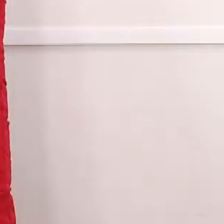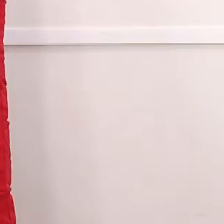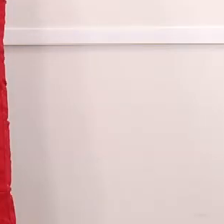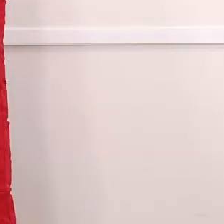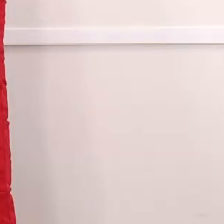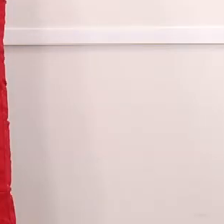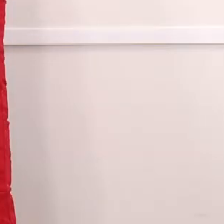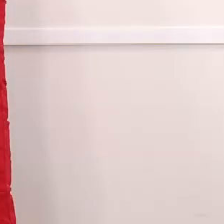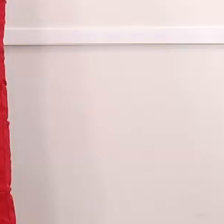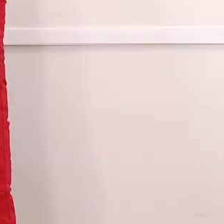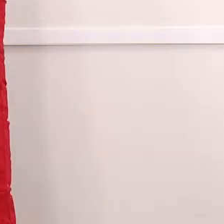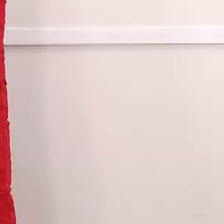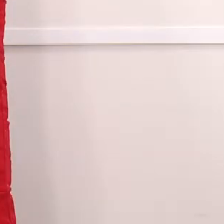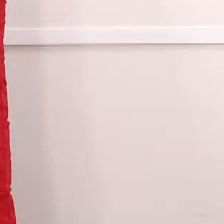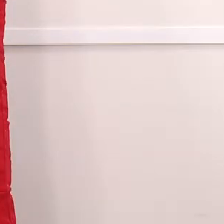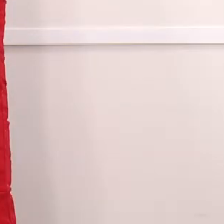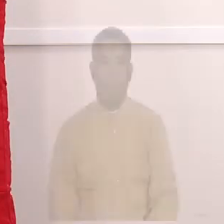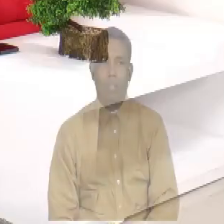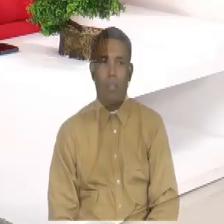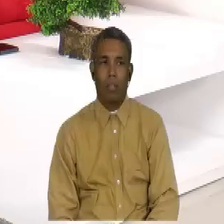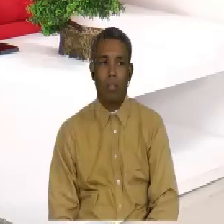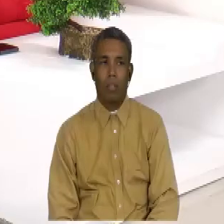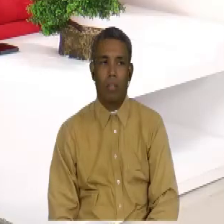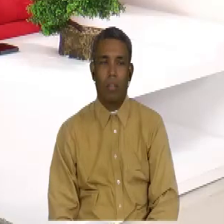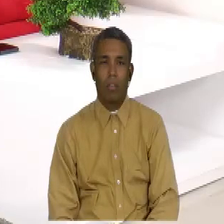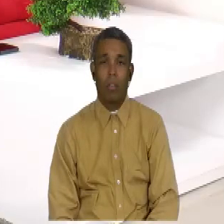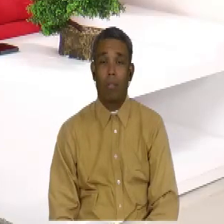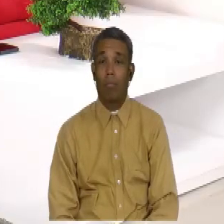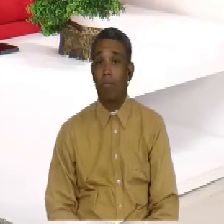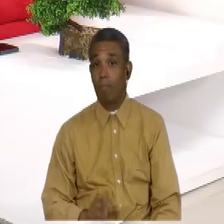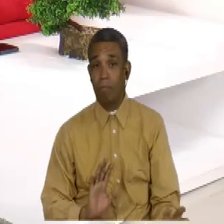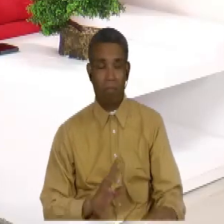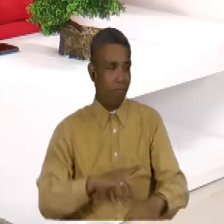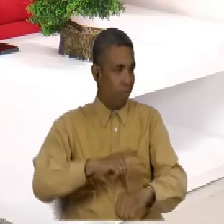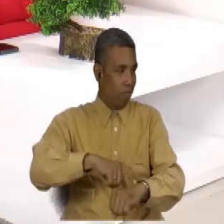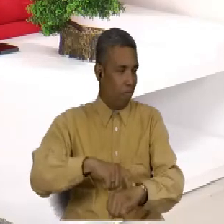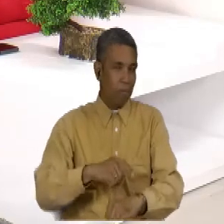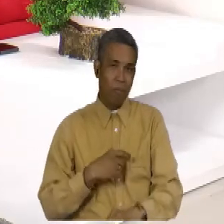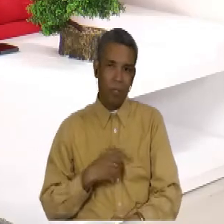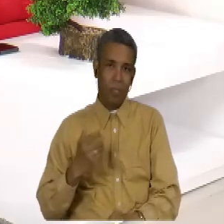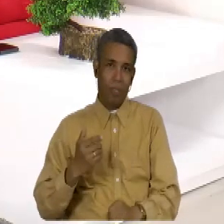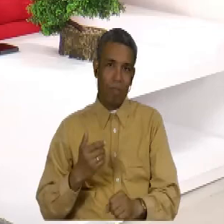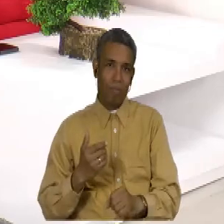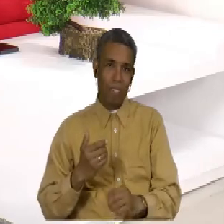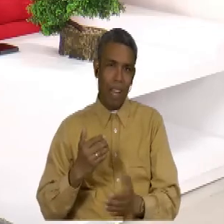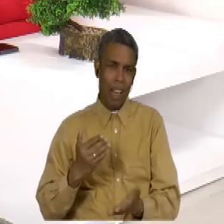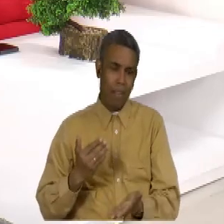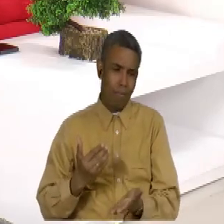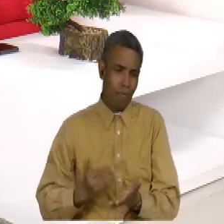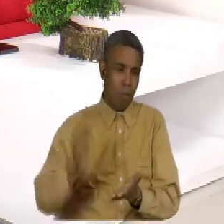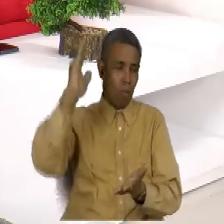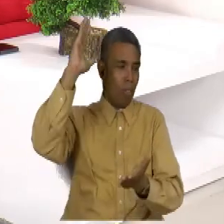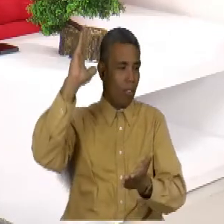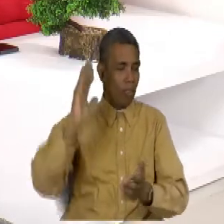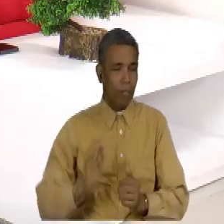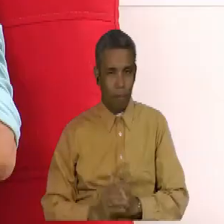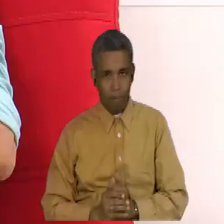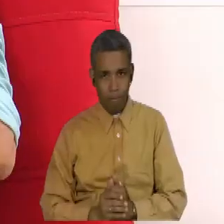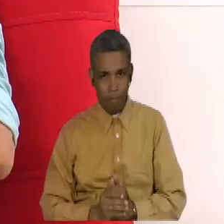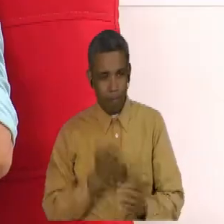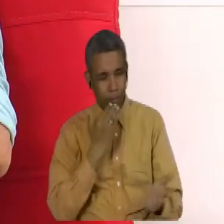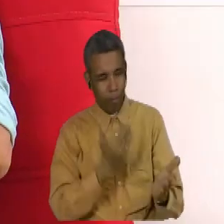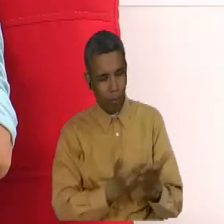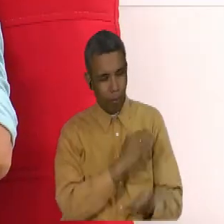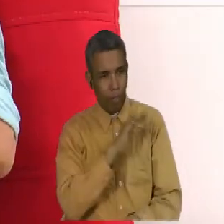Bueno, doctor, y como dicen, es corto pero sustancioso el tiempo acá en Primero la Salud. Muchas gracias por acompañarnos. La verdad es que se me